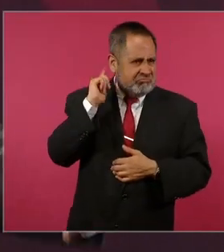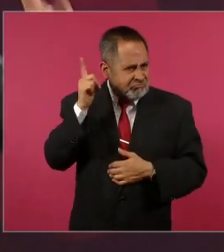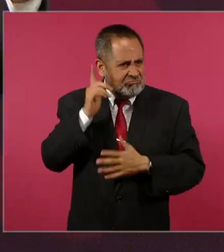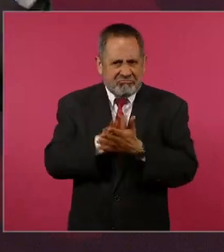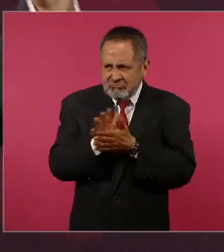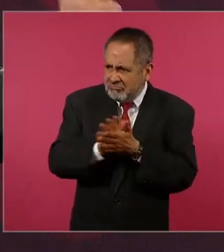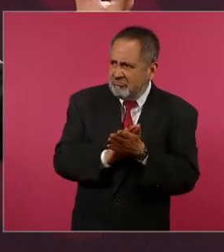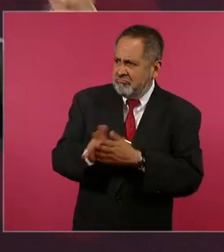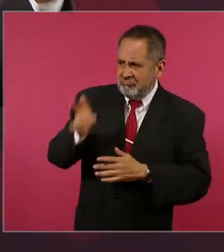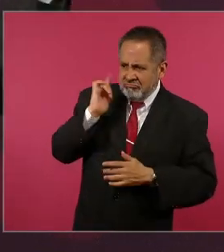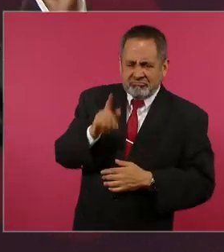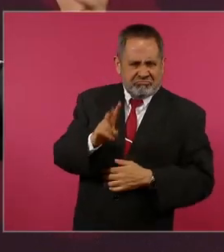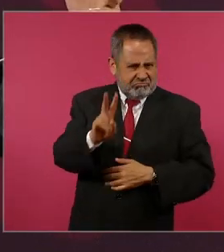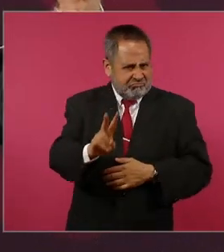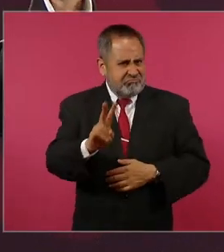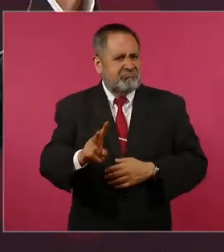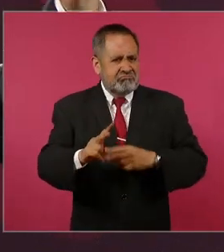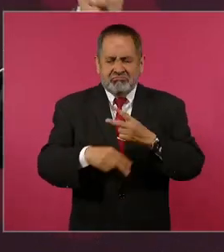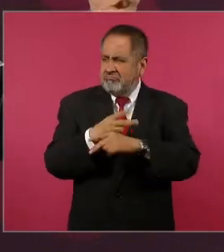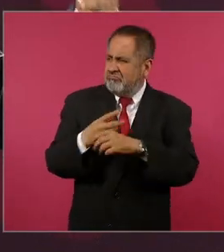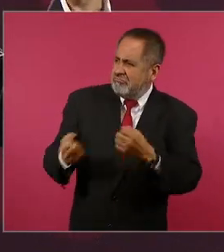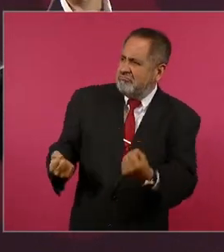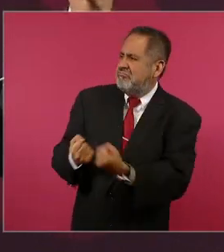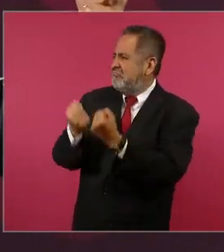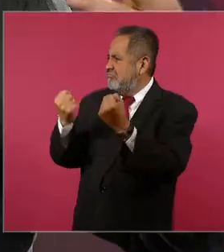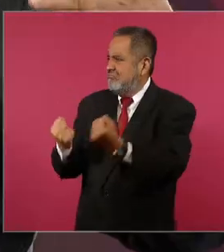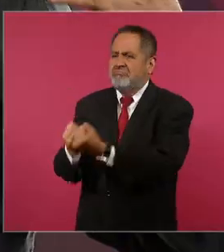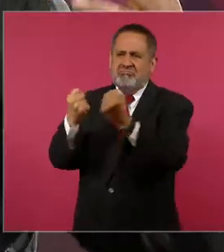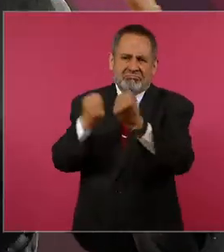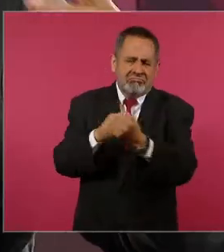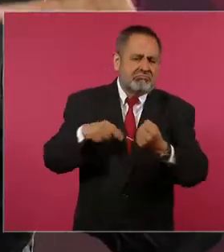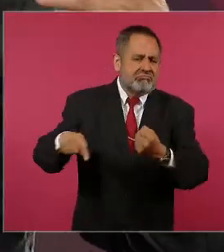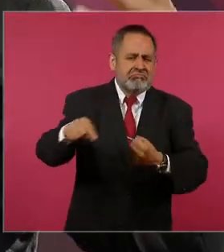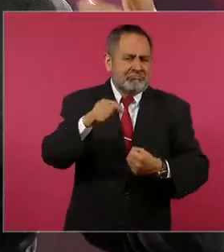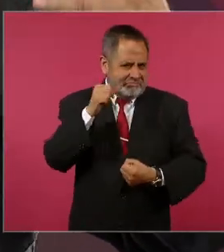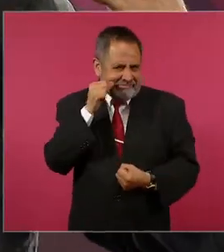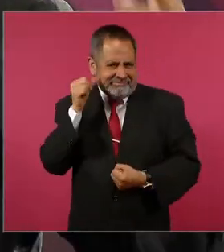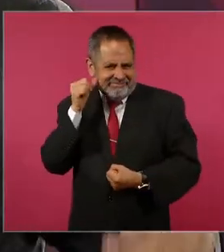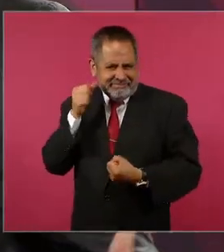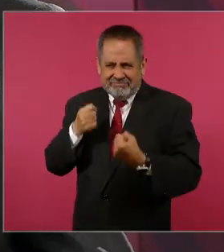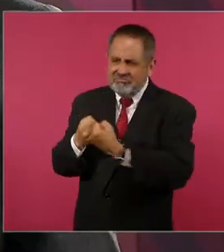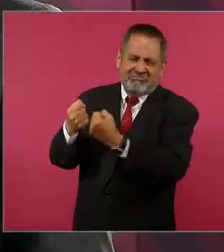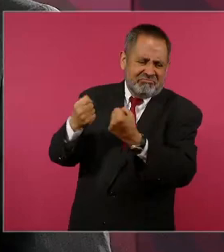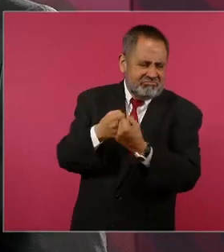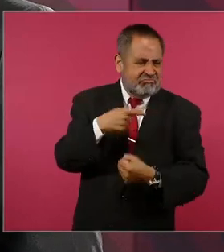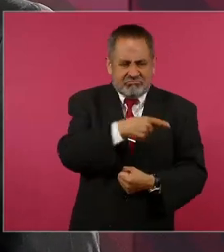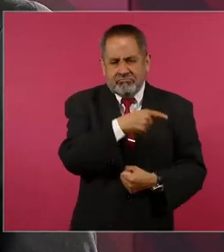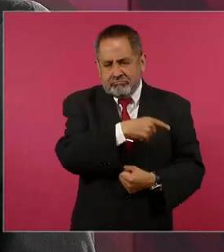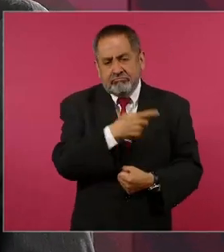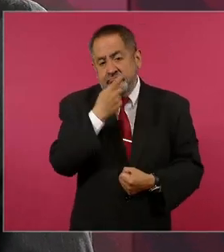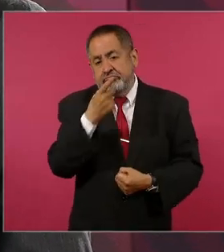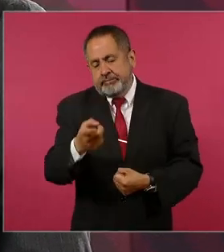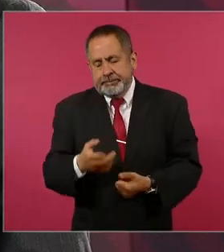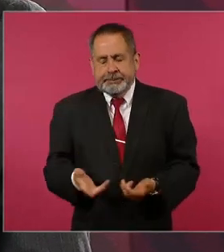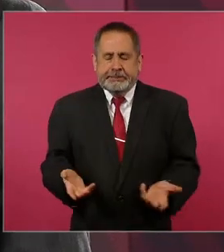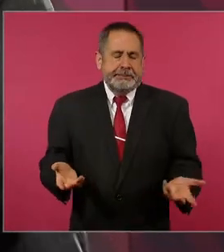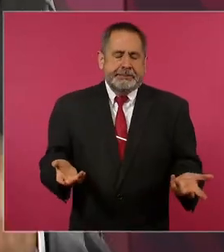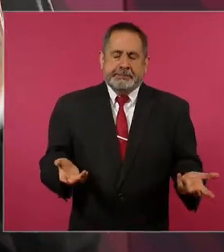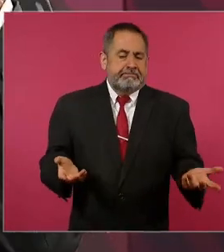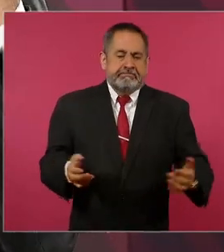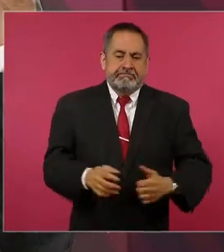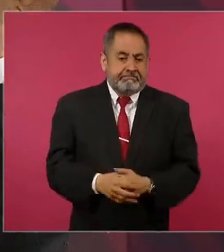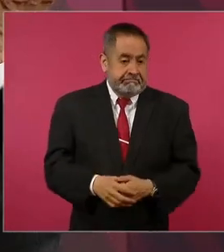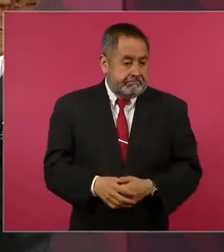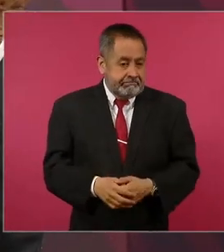a que iba a haber confrontación, que iba a haber mucha violencia. No